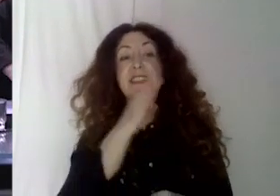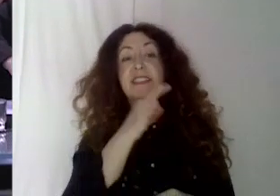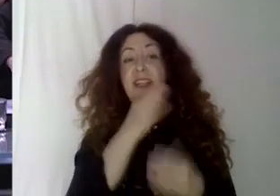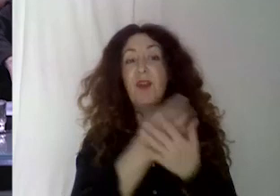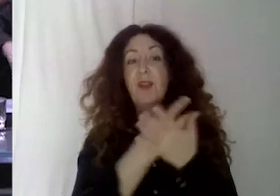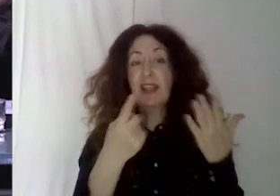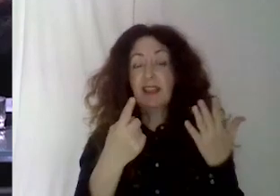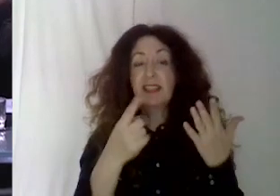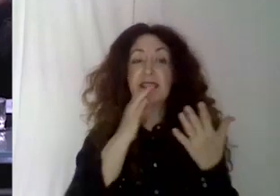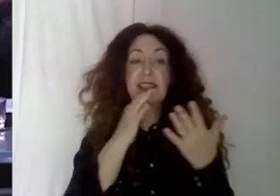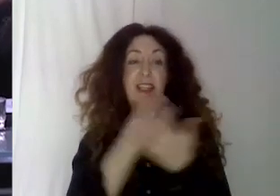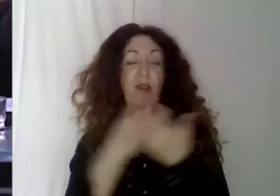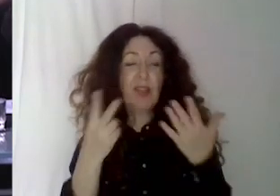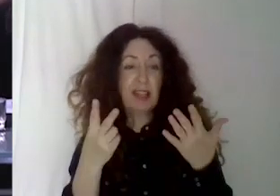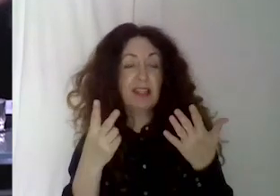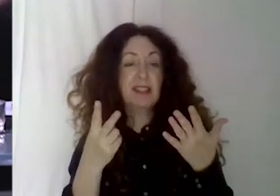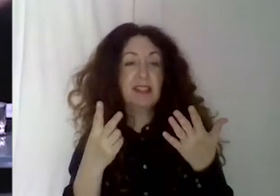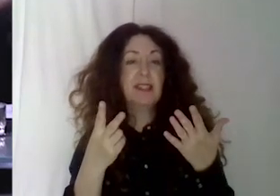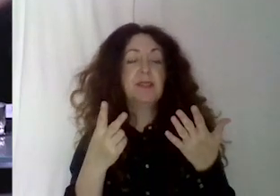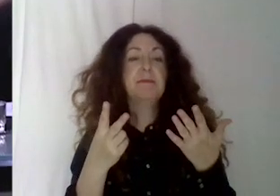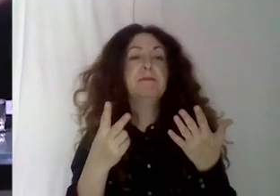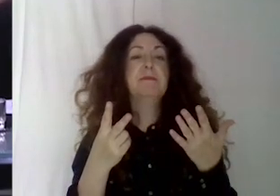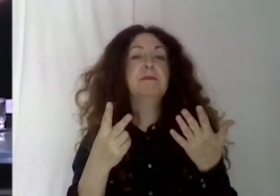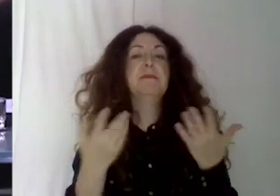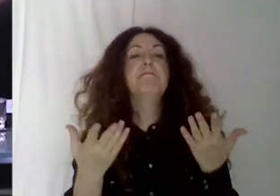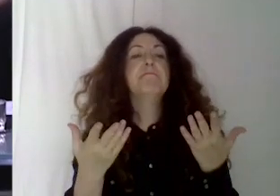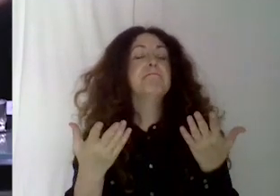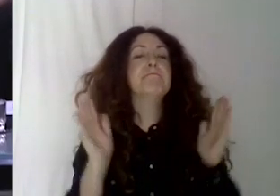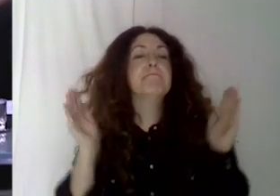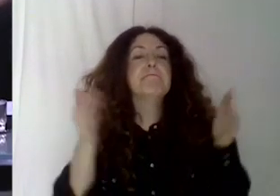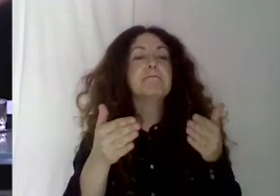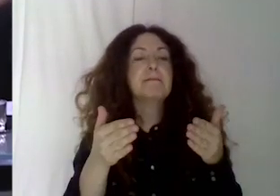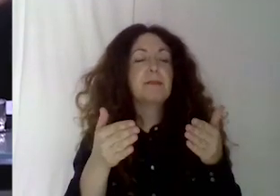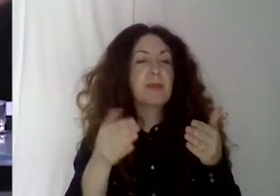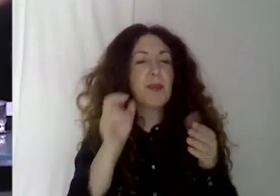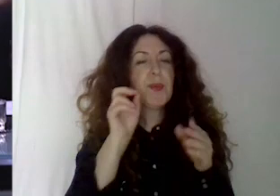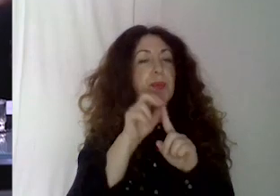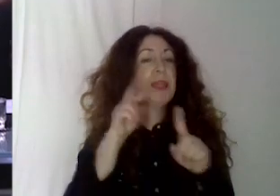romántica. La visión romántica remite directamente